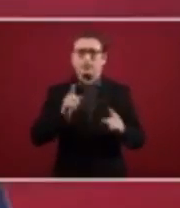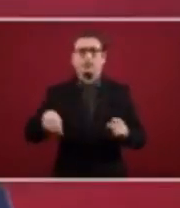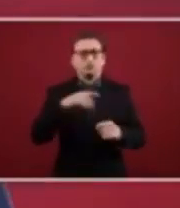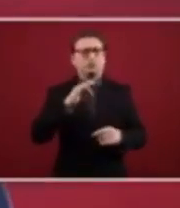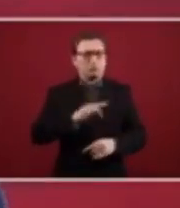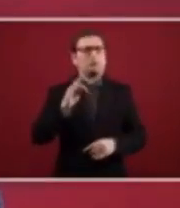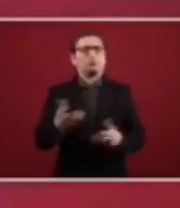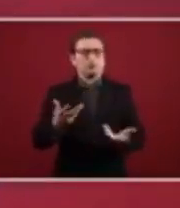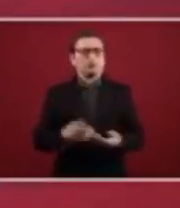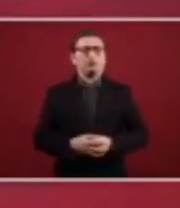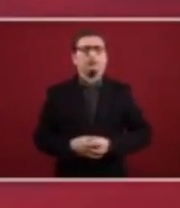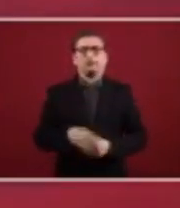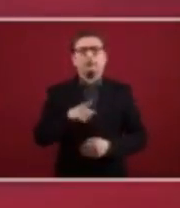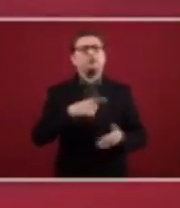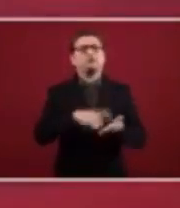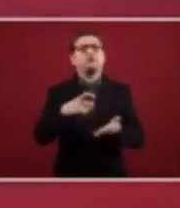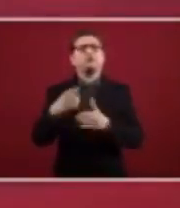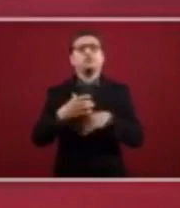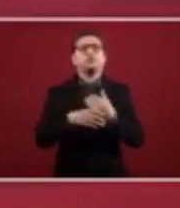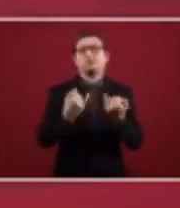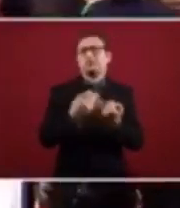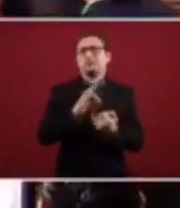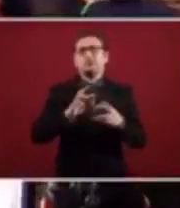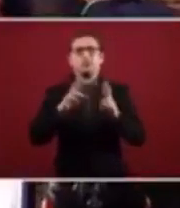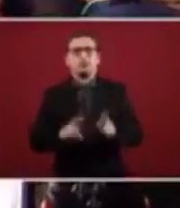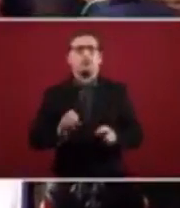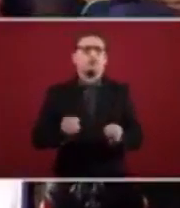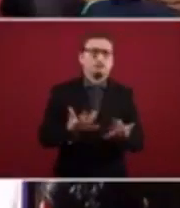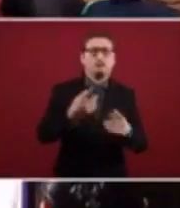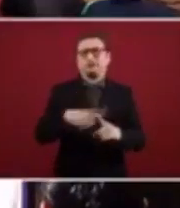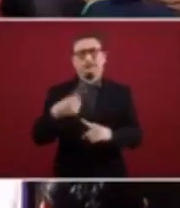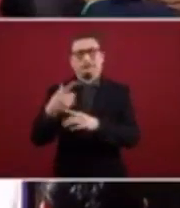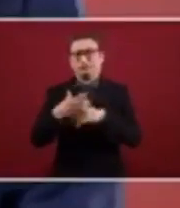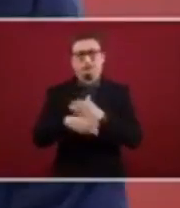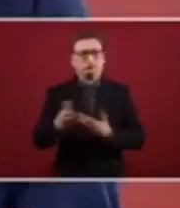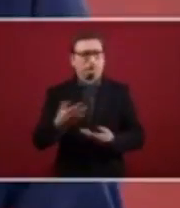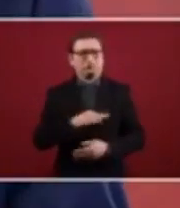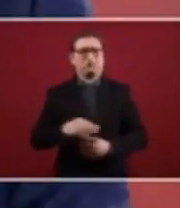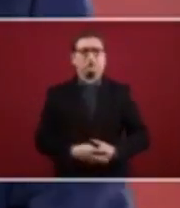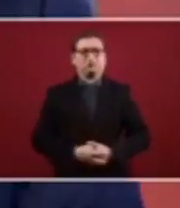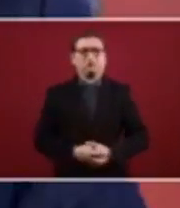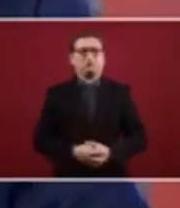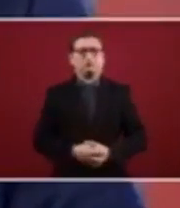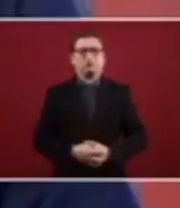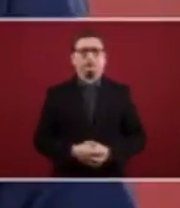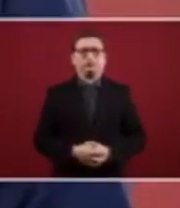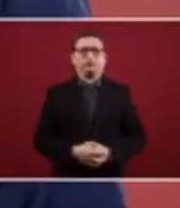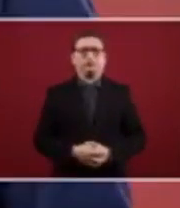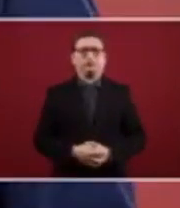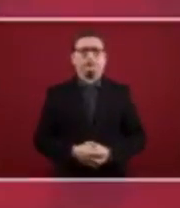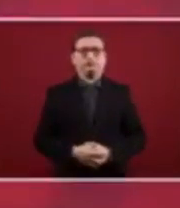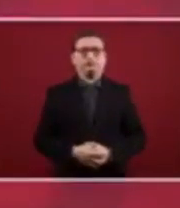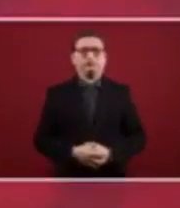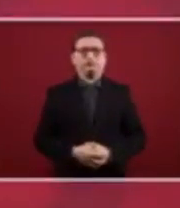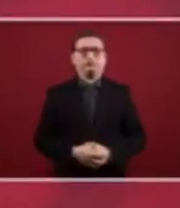pueda adquirir un aparato electrodoméstico, que se